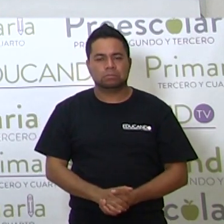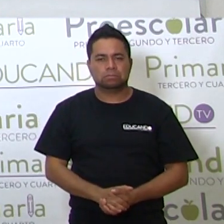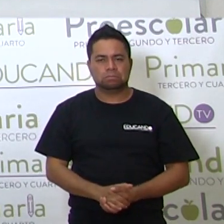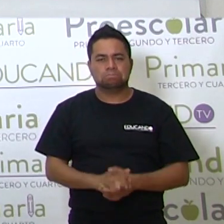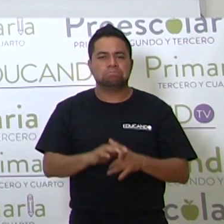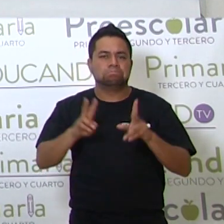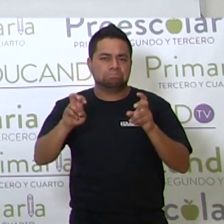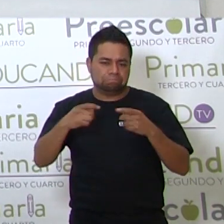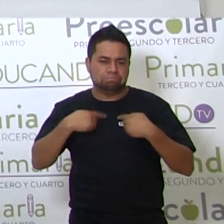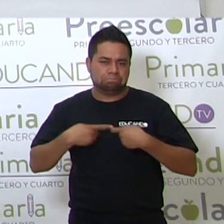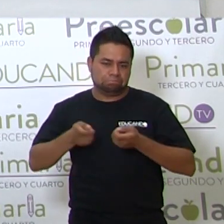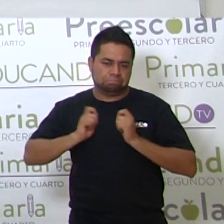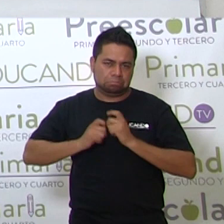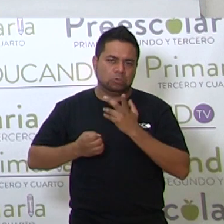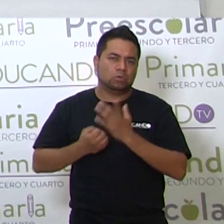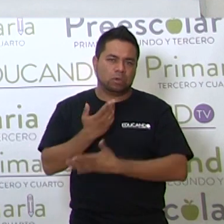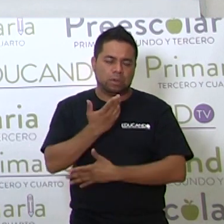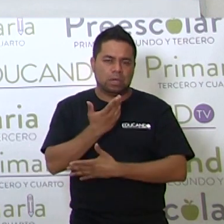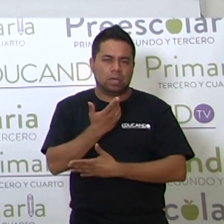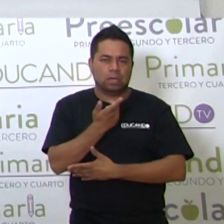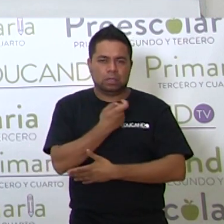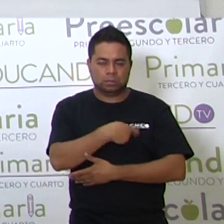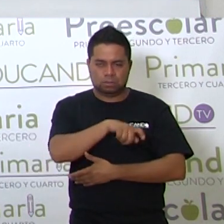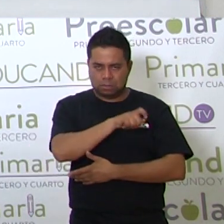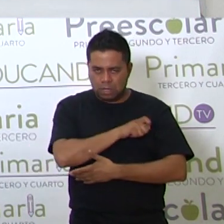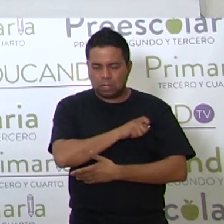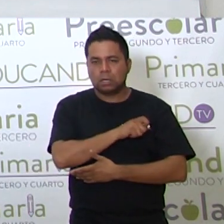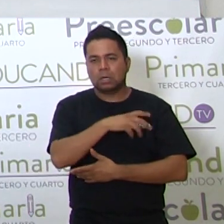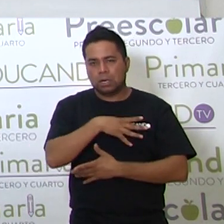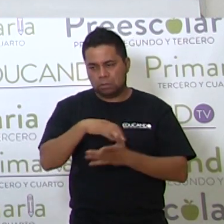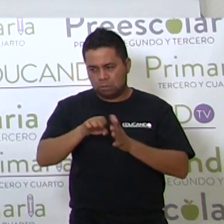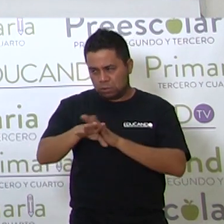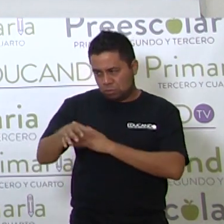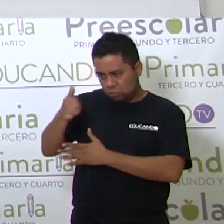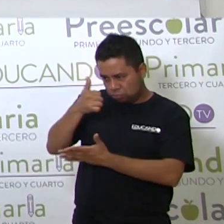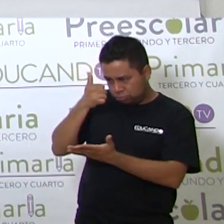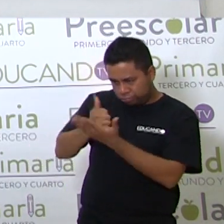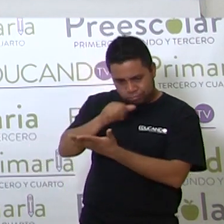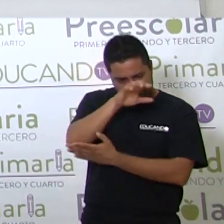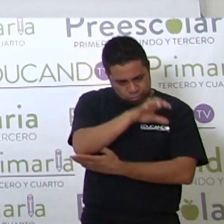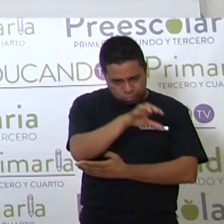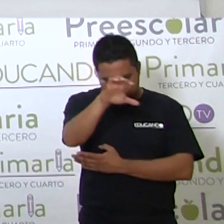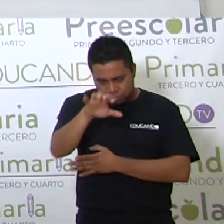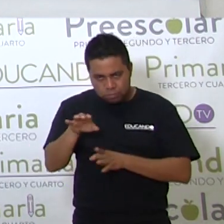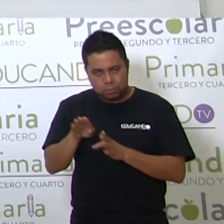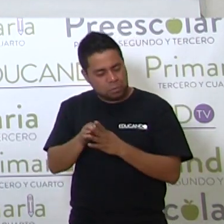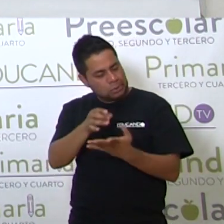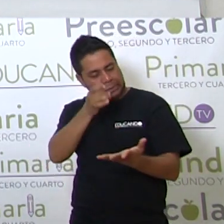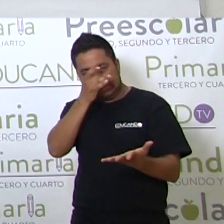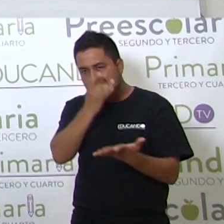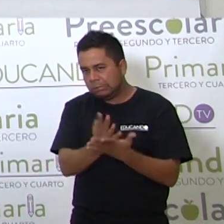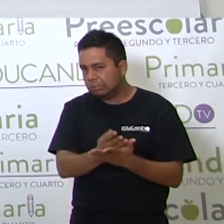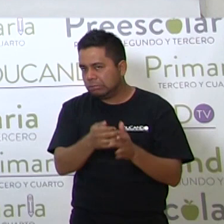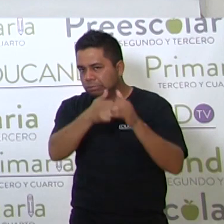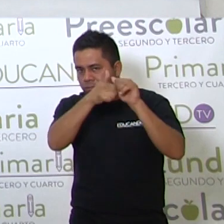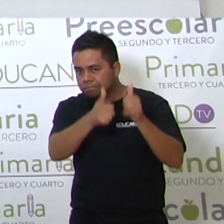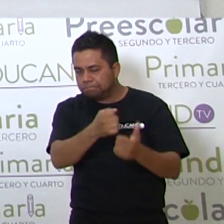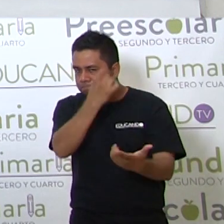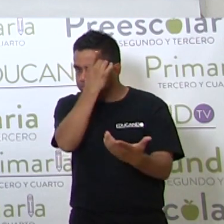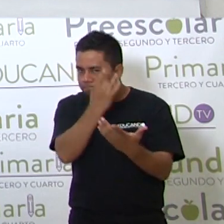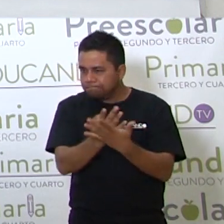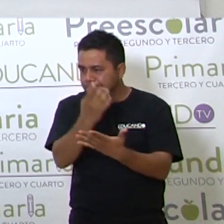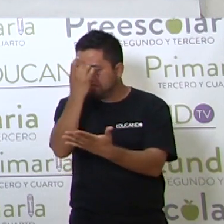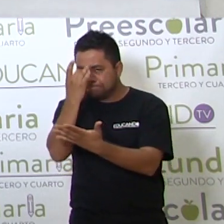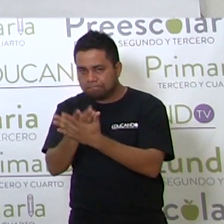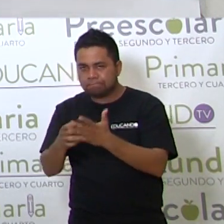Nueva España, y en especial hay ciudades que tienen un arte muy específico, siendo una de